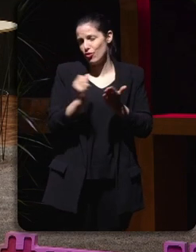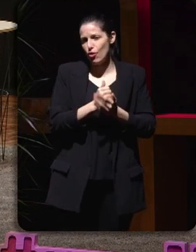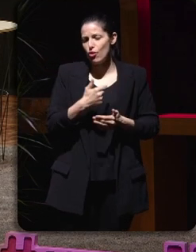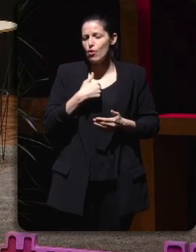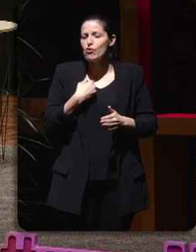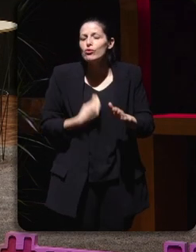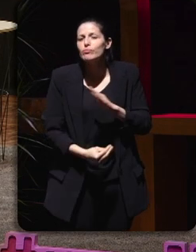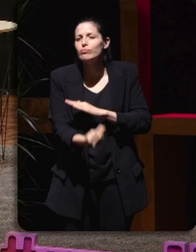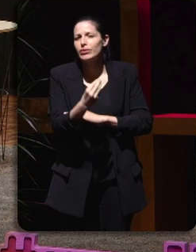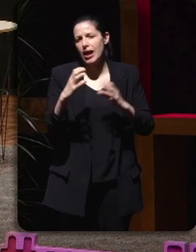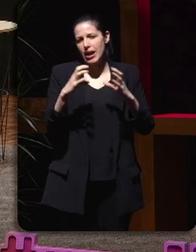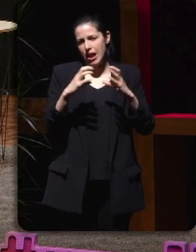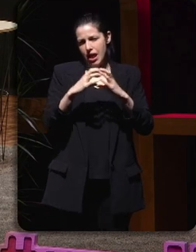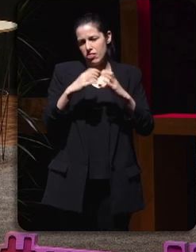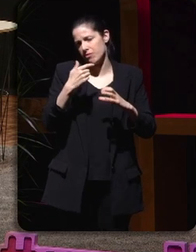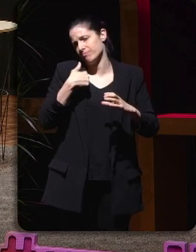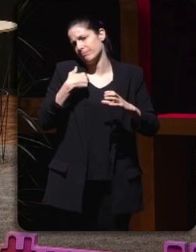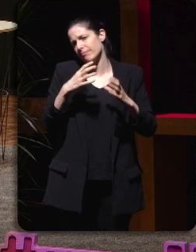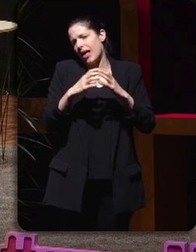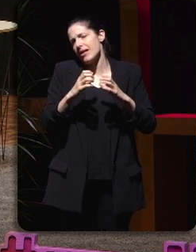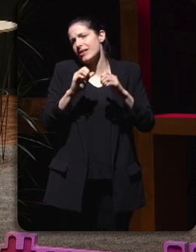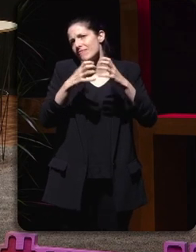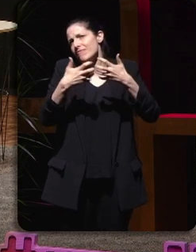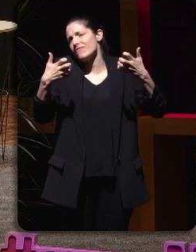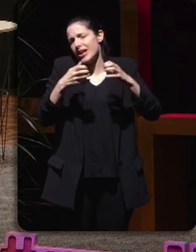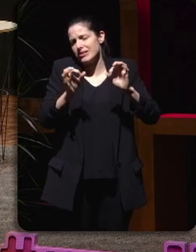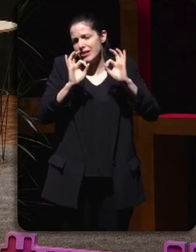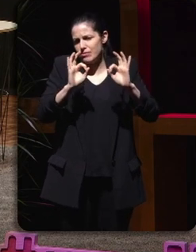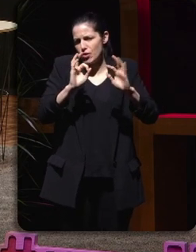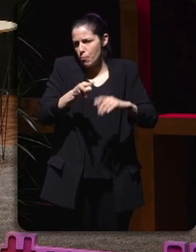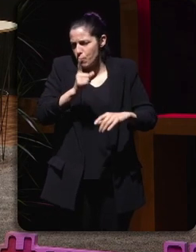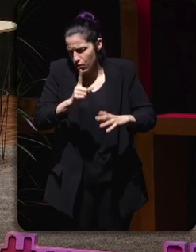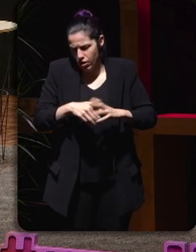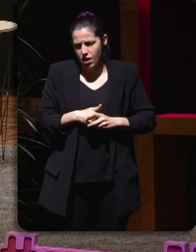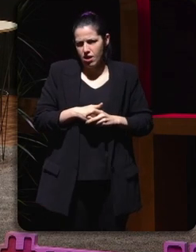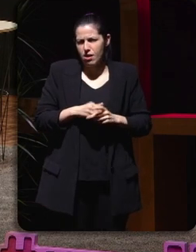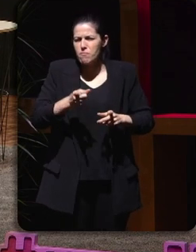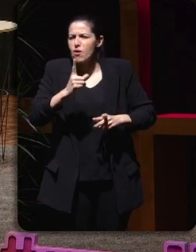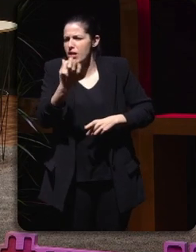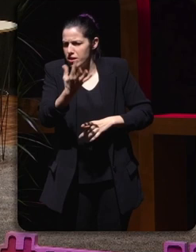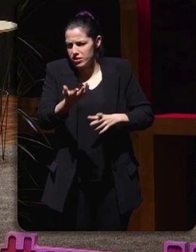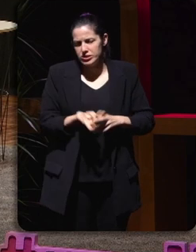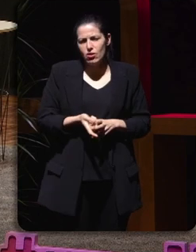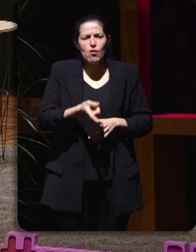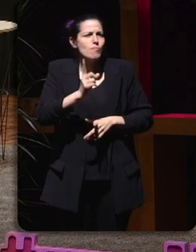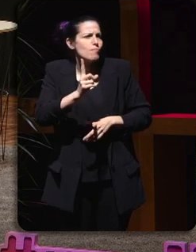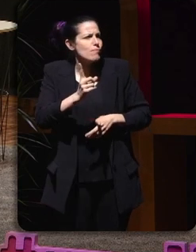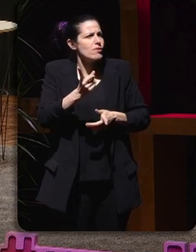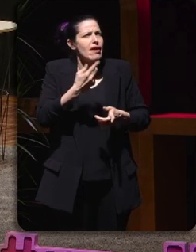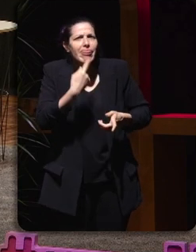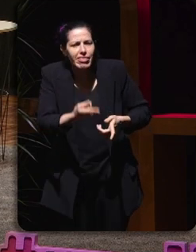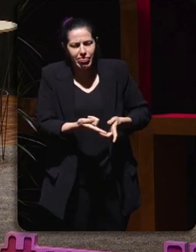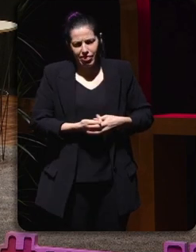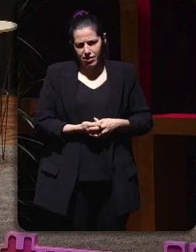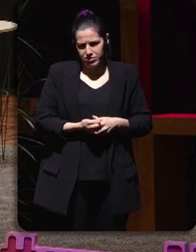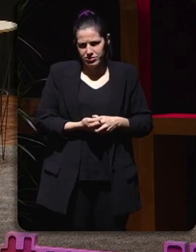en Granada tenemos todo el día las pollas en la boca y entonces cuchi que apoya esto que apoya es Pero qué pollas me estás